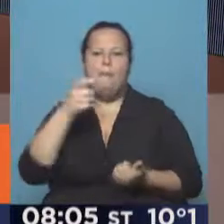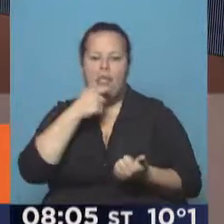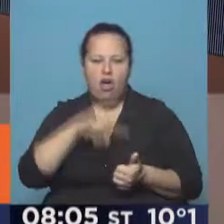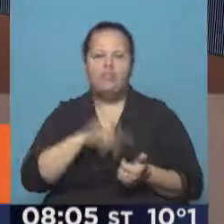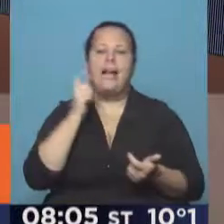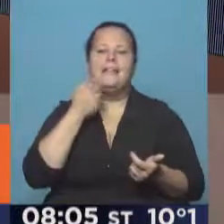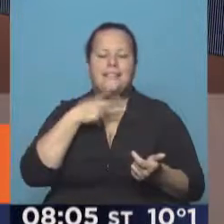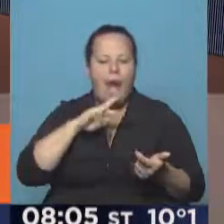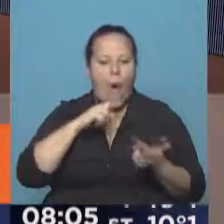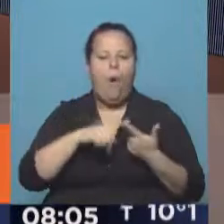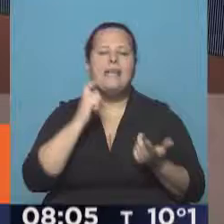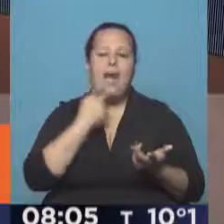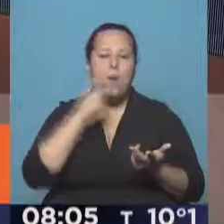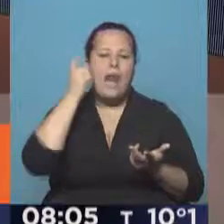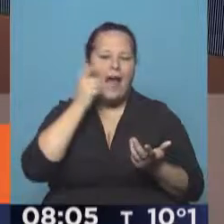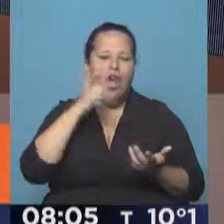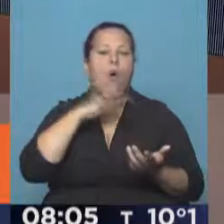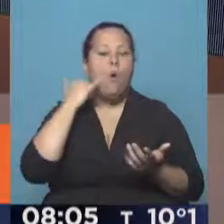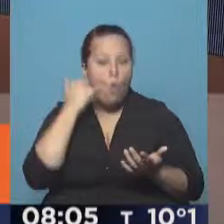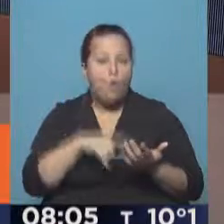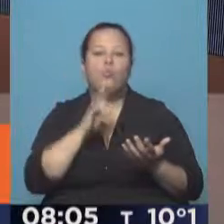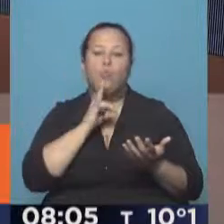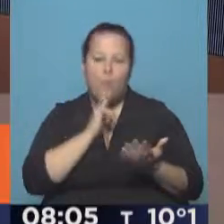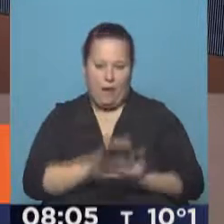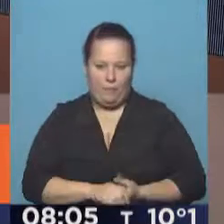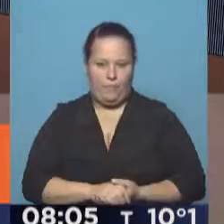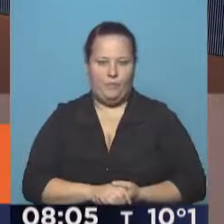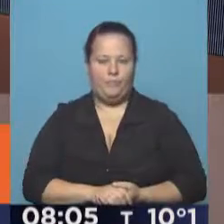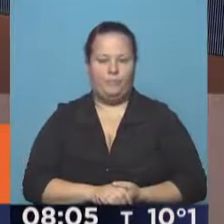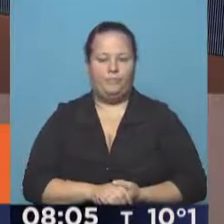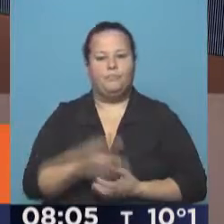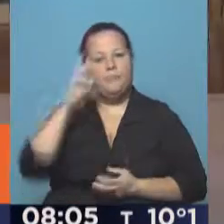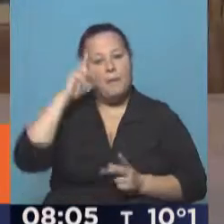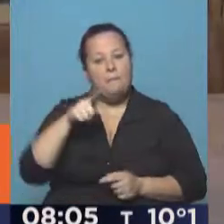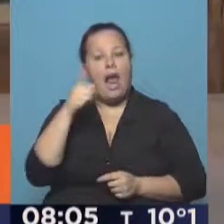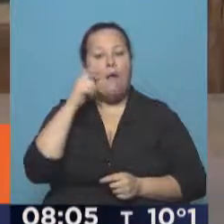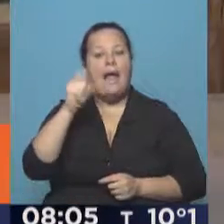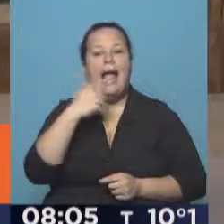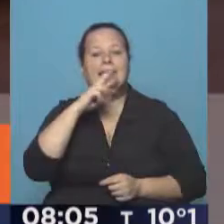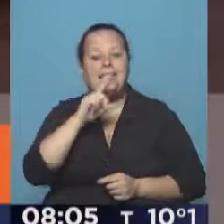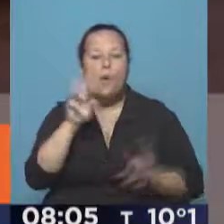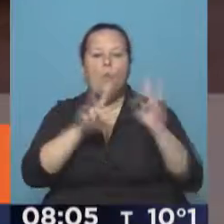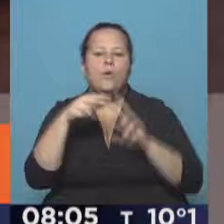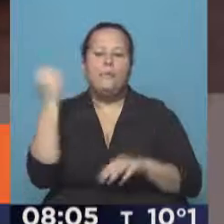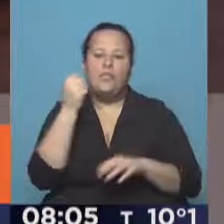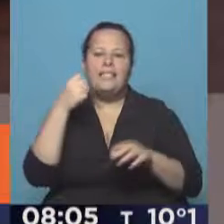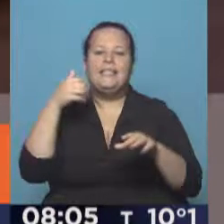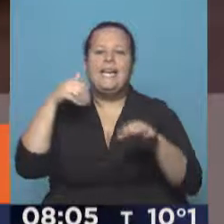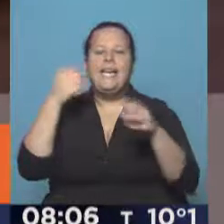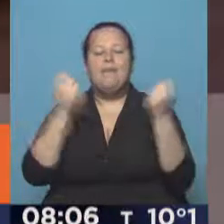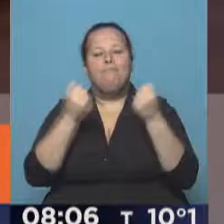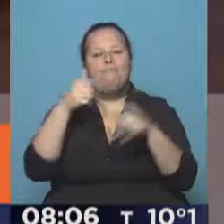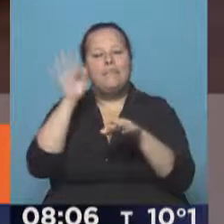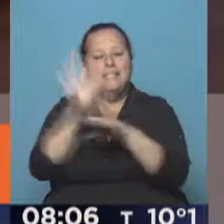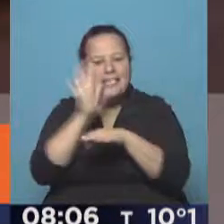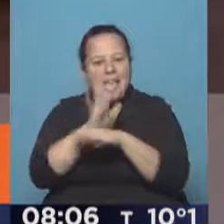san juan san luis la rioja jujuy y tucumán alejandro caseta es jerarquizar los cinemóviles darles